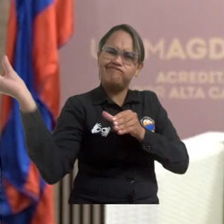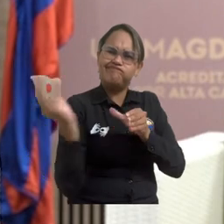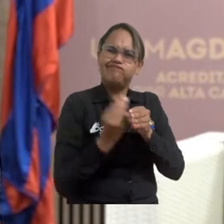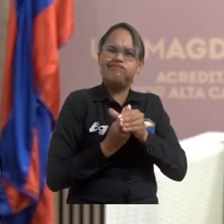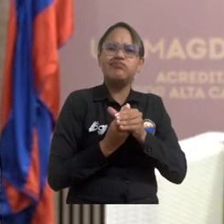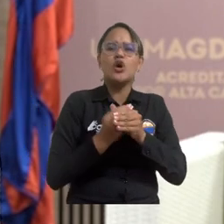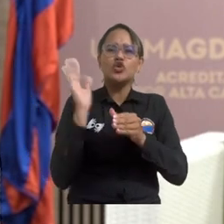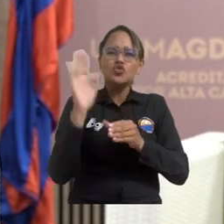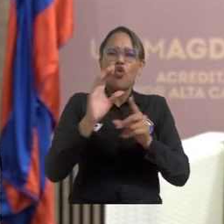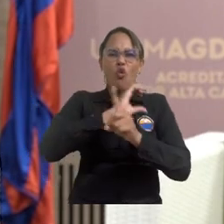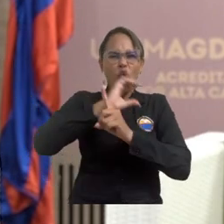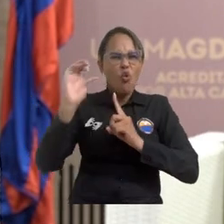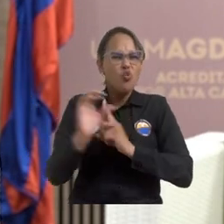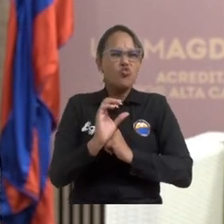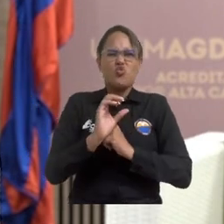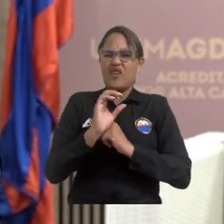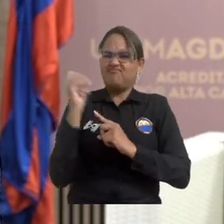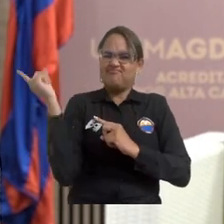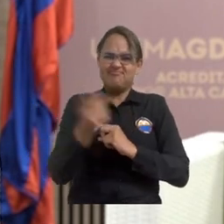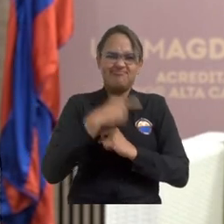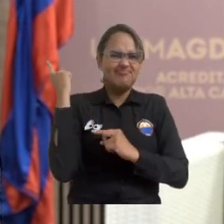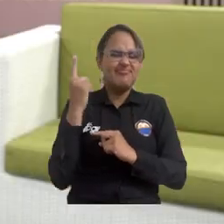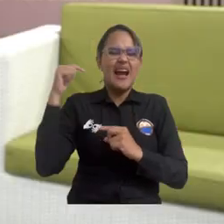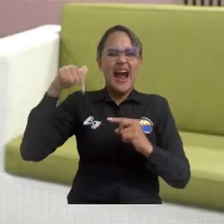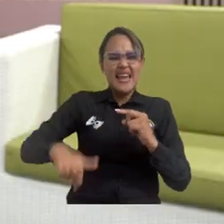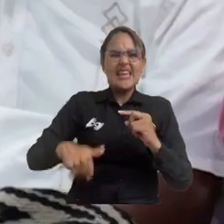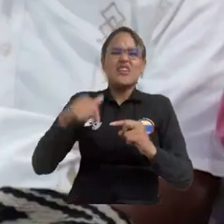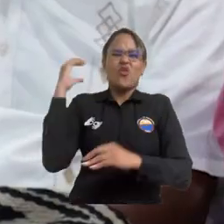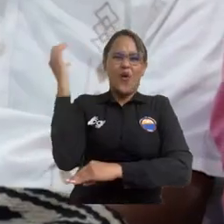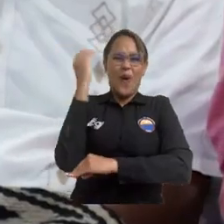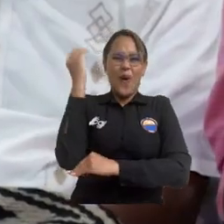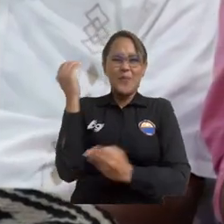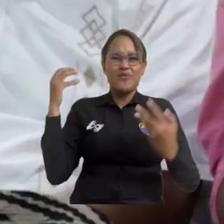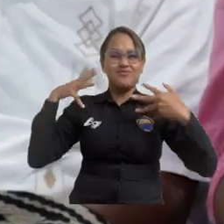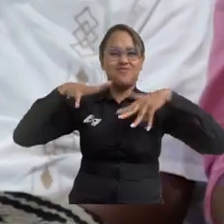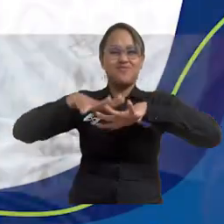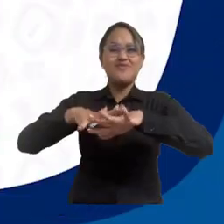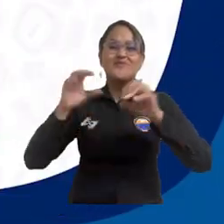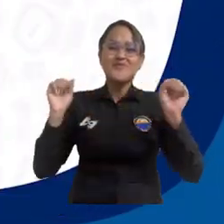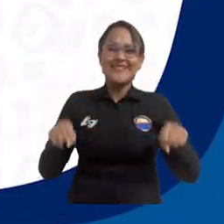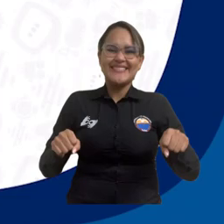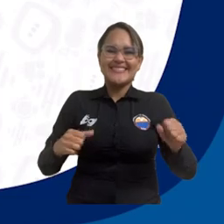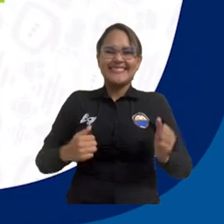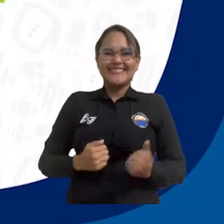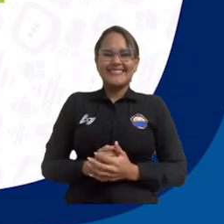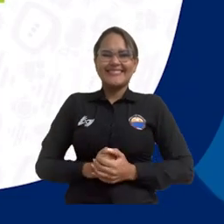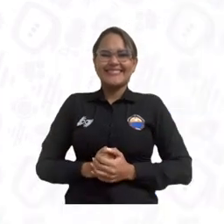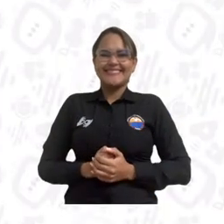todas las culturas diversas que están en el país, en la Colombia.